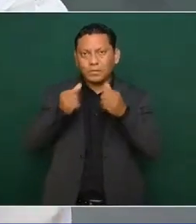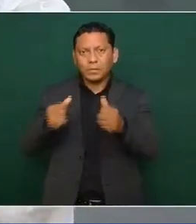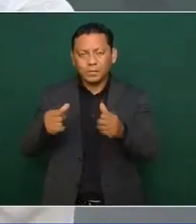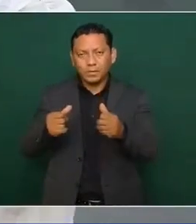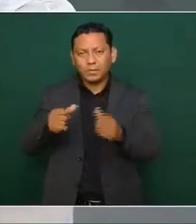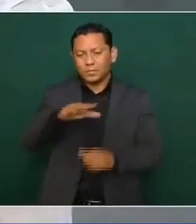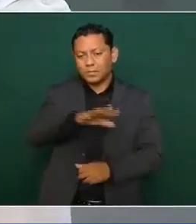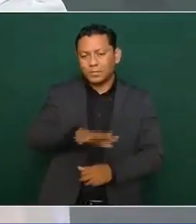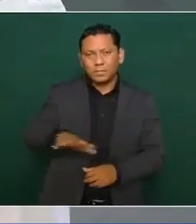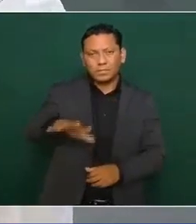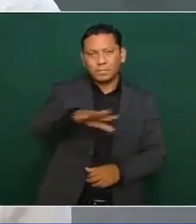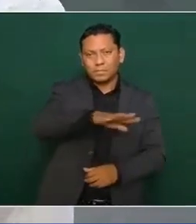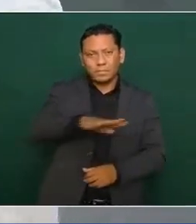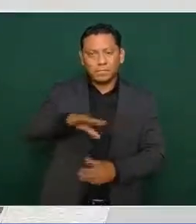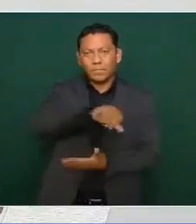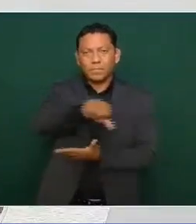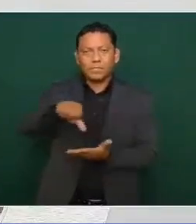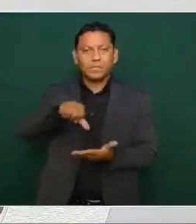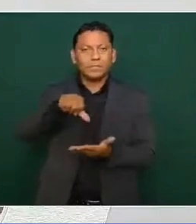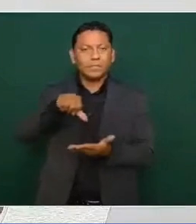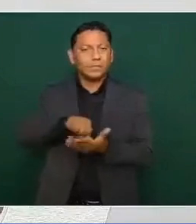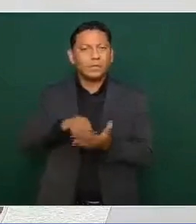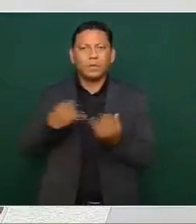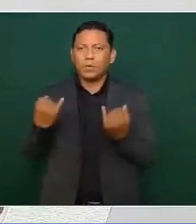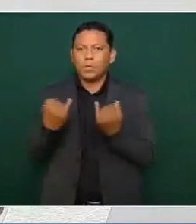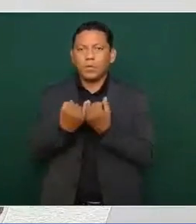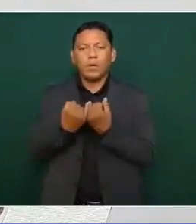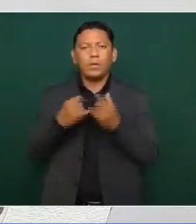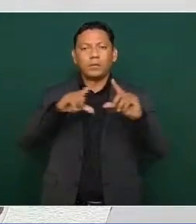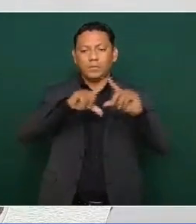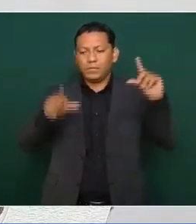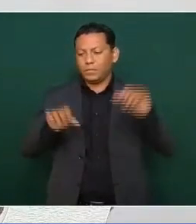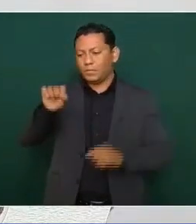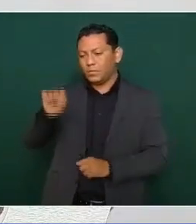el Bajío, el centro y el sureste.